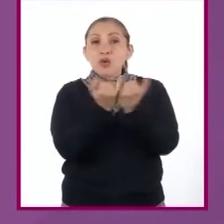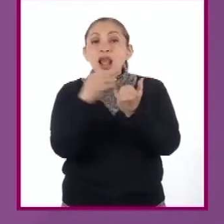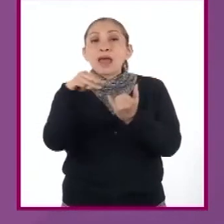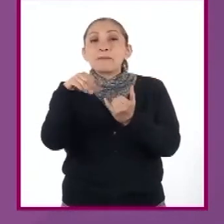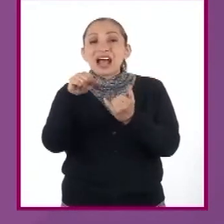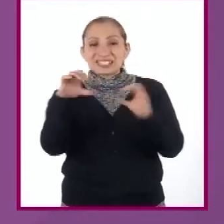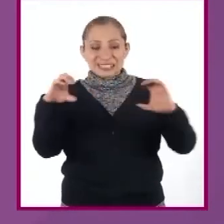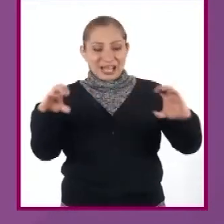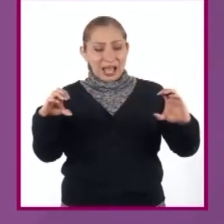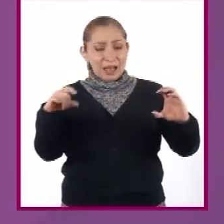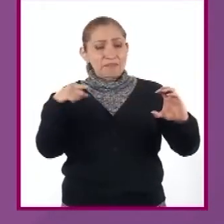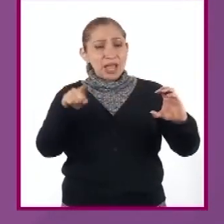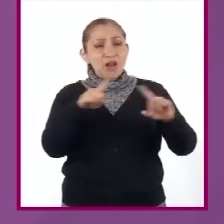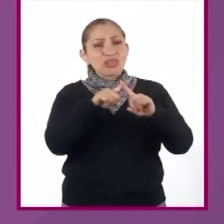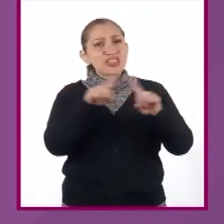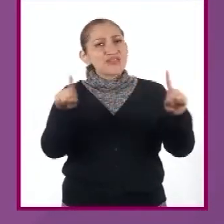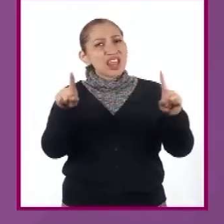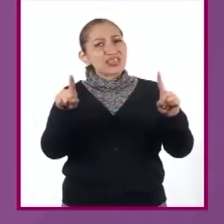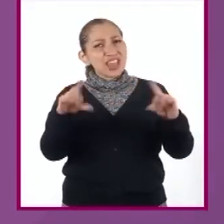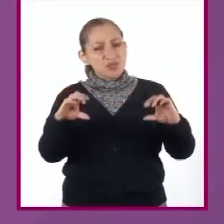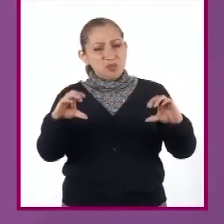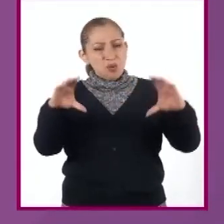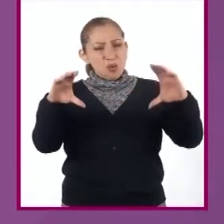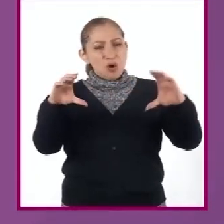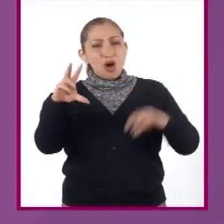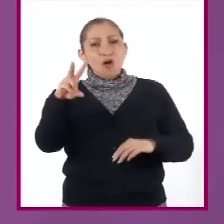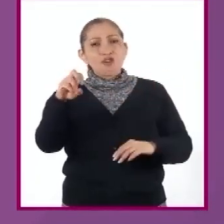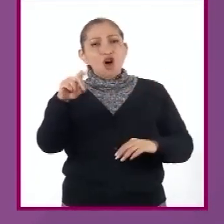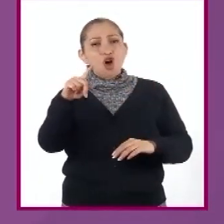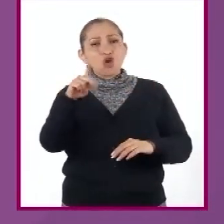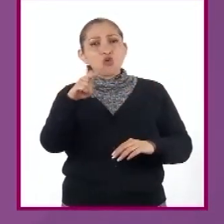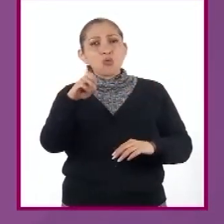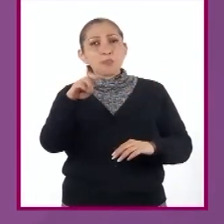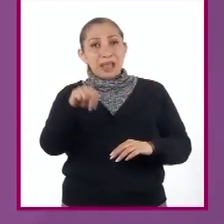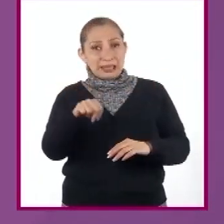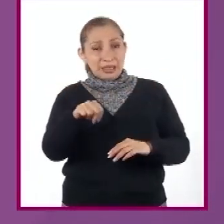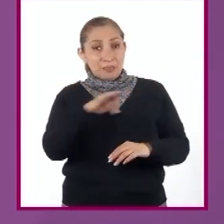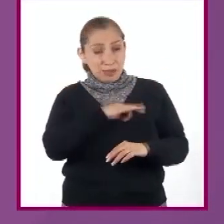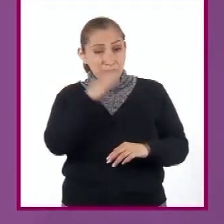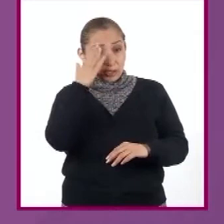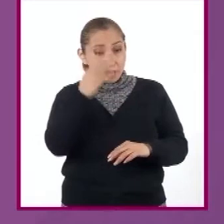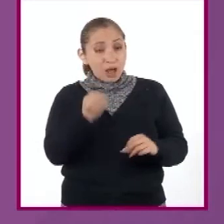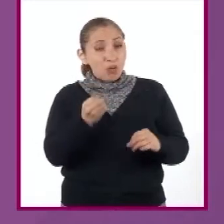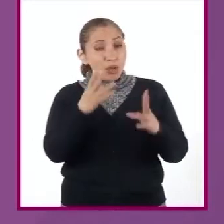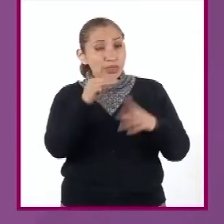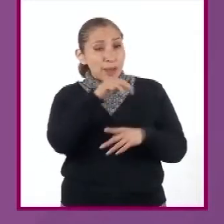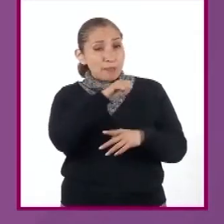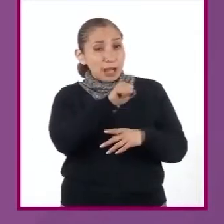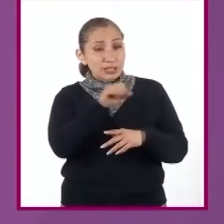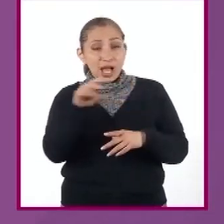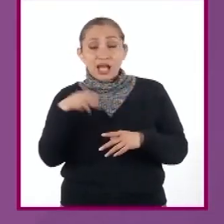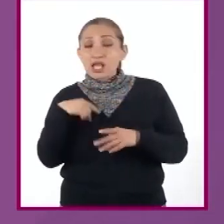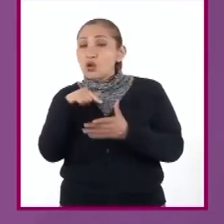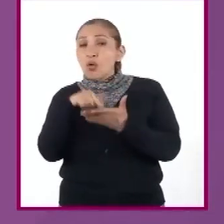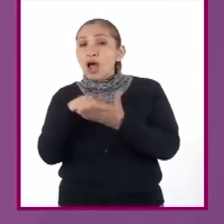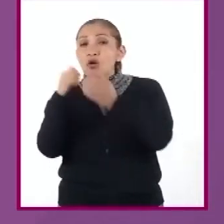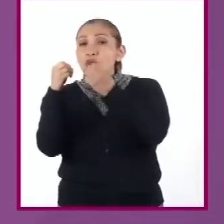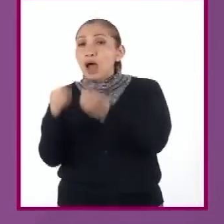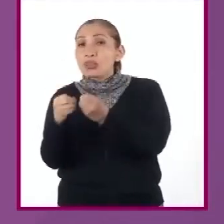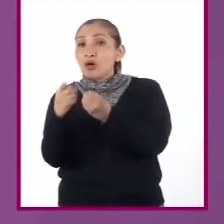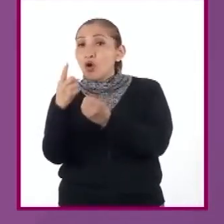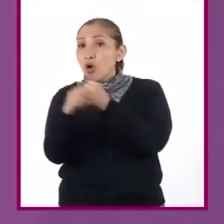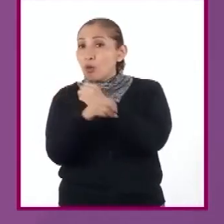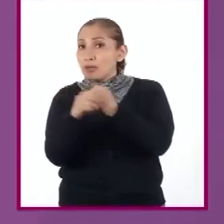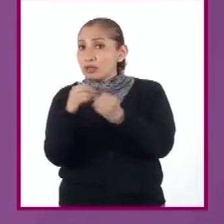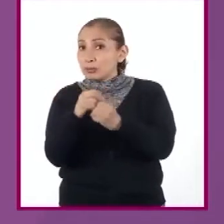masa, pero ocupan diferentes volúmenes. ¿Pueden ahora saber cuánta masa y cuánto espacio ocupa un